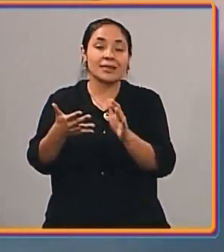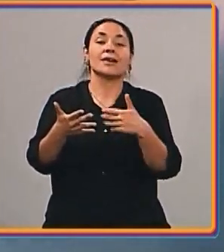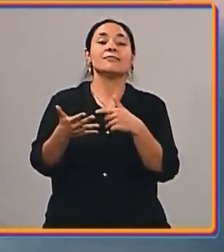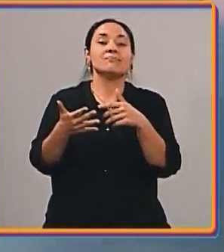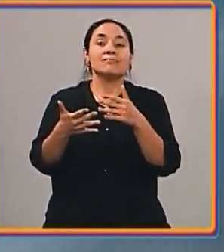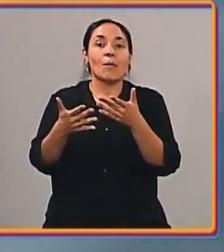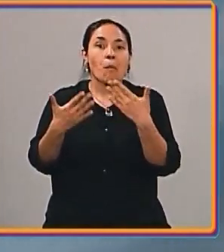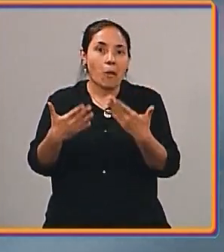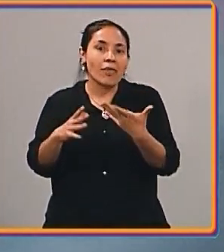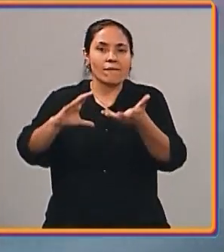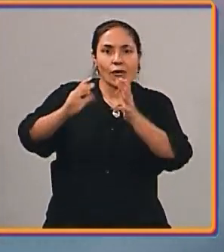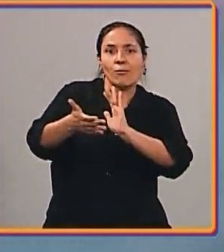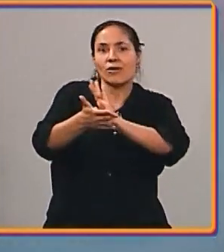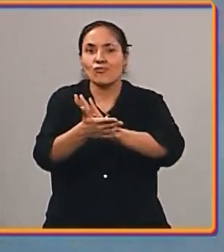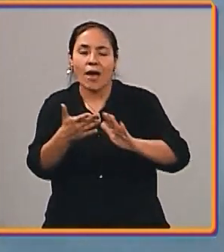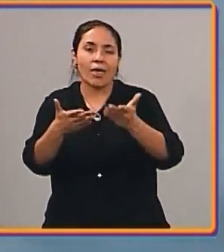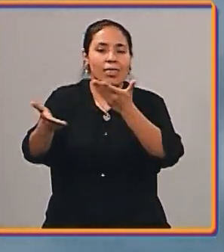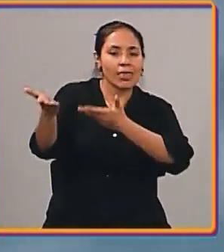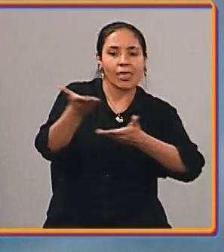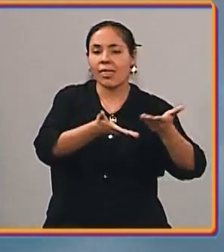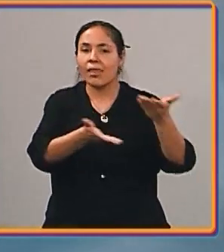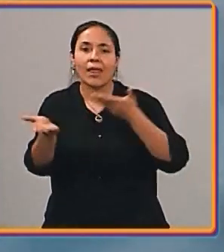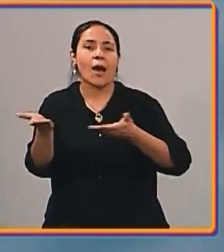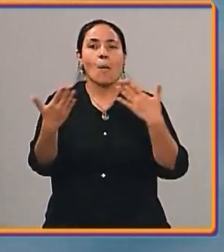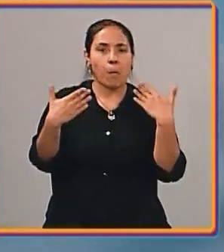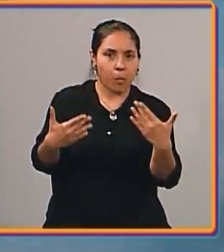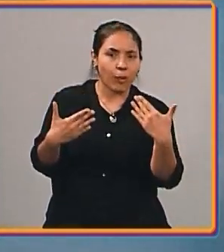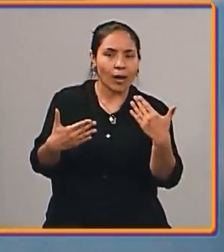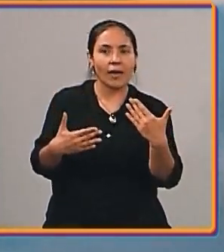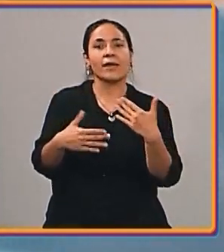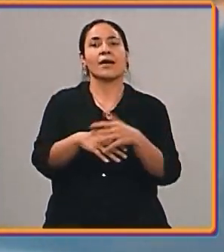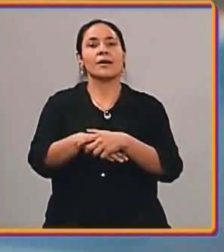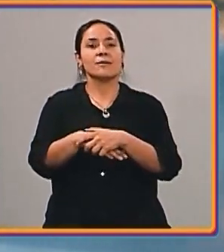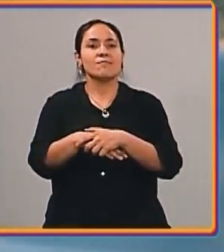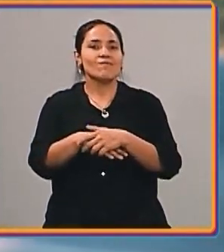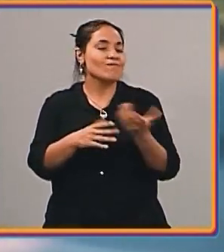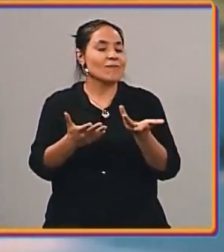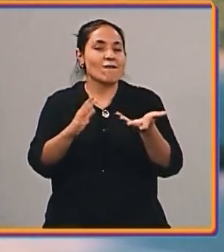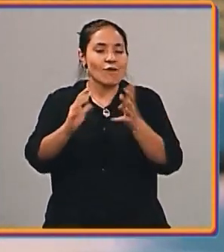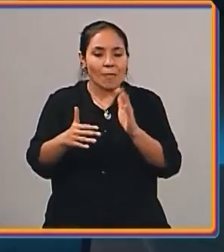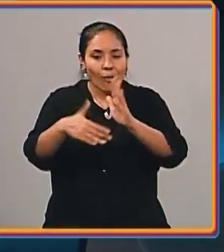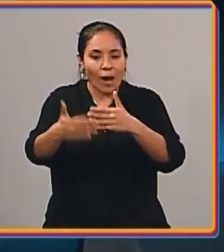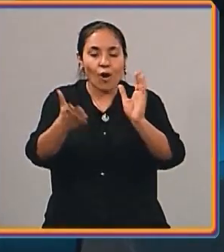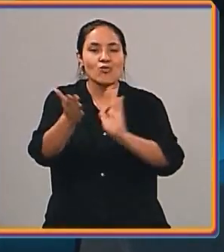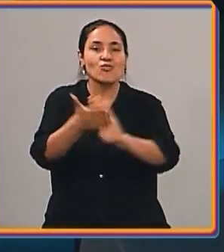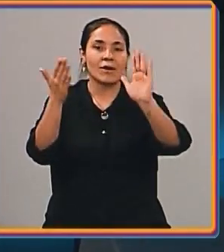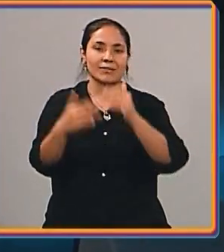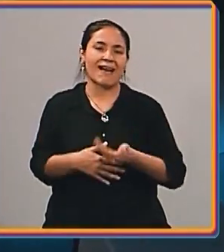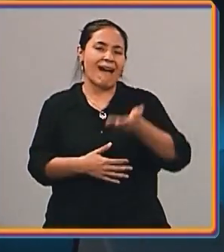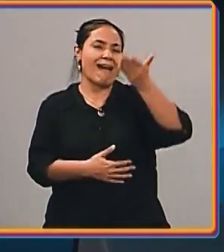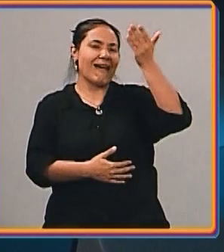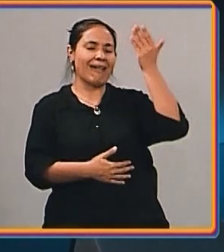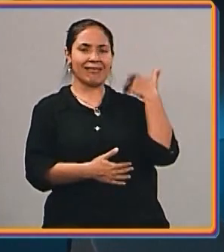posibilitó la creación de nuevas mecánicas y dinámicas que permiten que nos podamos encontrar en nuevos escenarios. Atrás quedaron